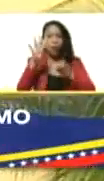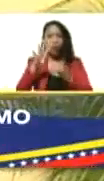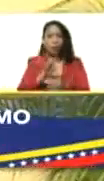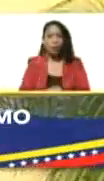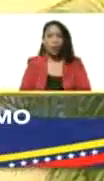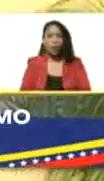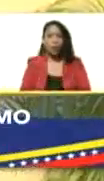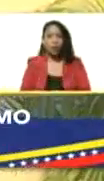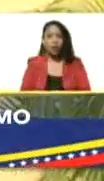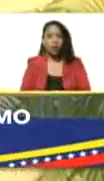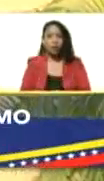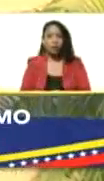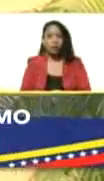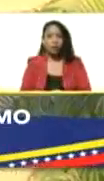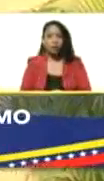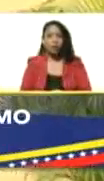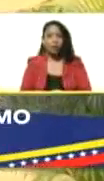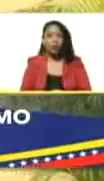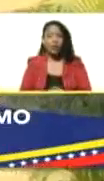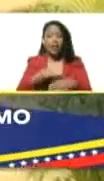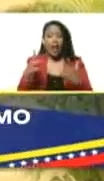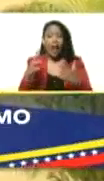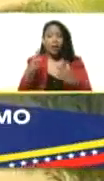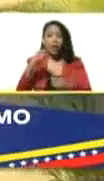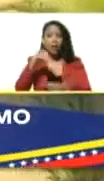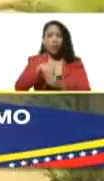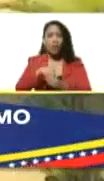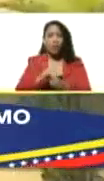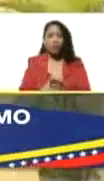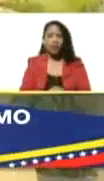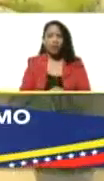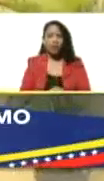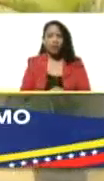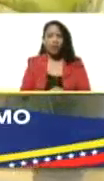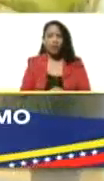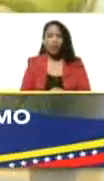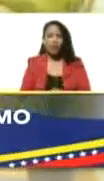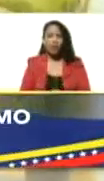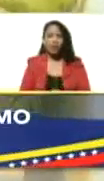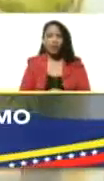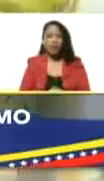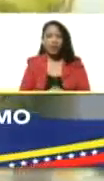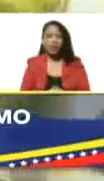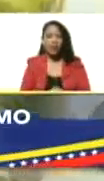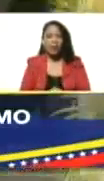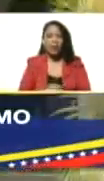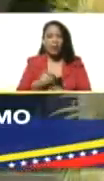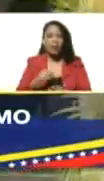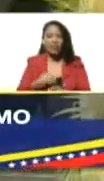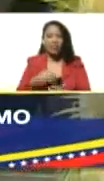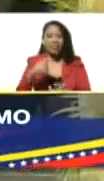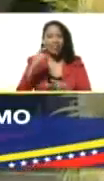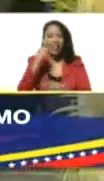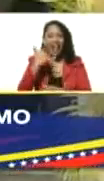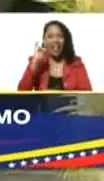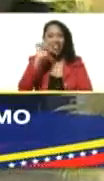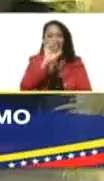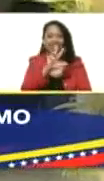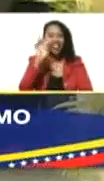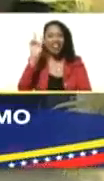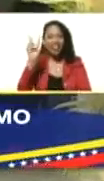8, señor presidente. Y que en el refugio, en el gimnasio vertical de la Victoria, nos quedan 32